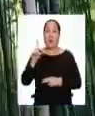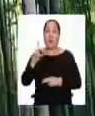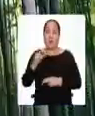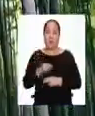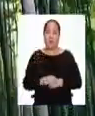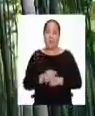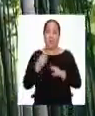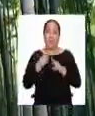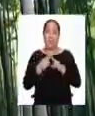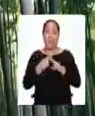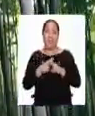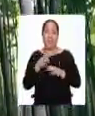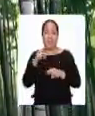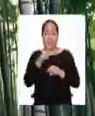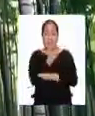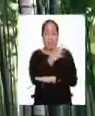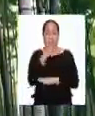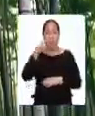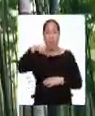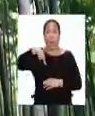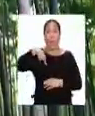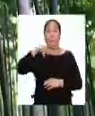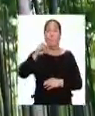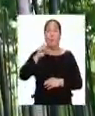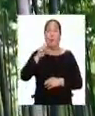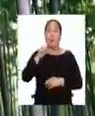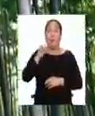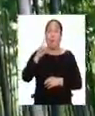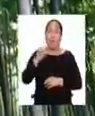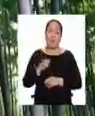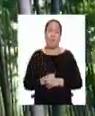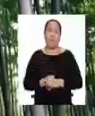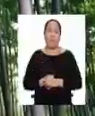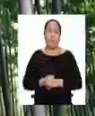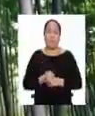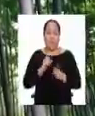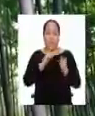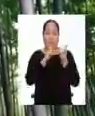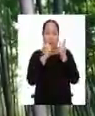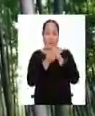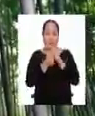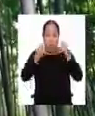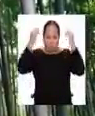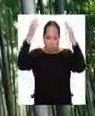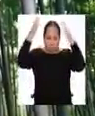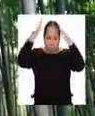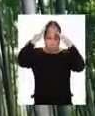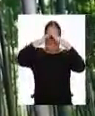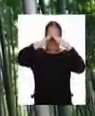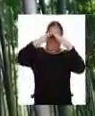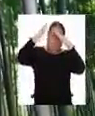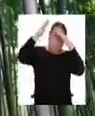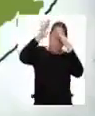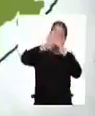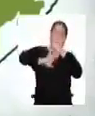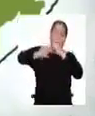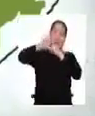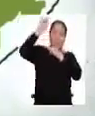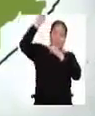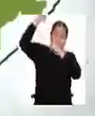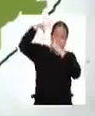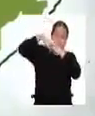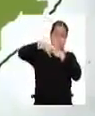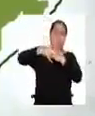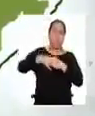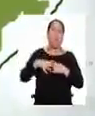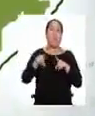Payén. El bosque Molai no solo cambió el paisaje local, creando un lugar de sombra para los animales y la gente, sino que